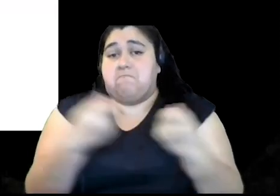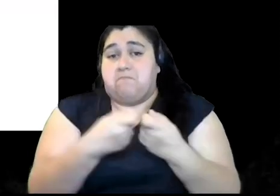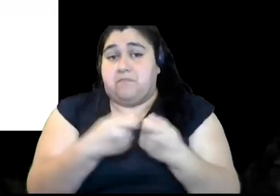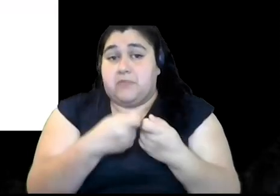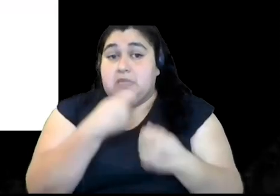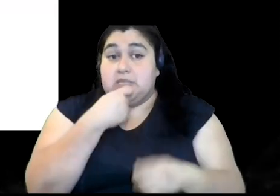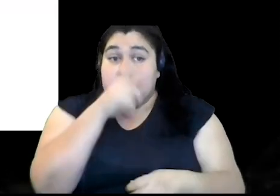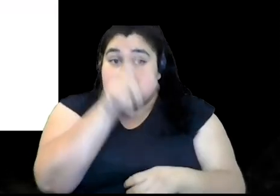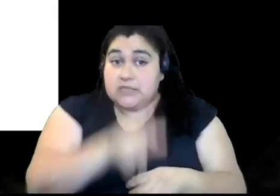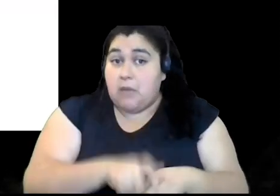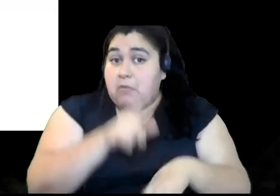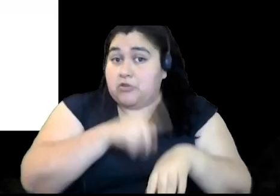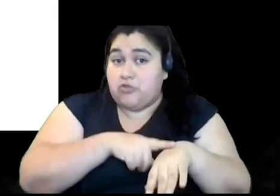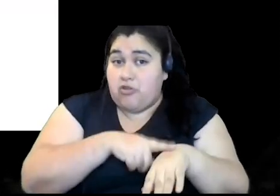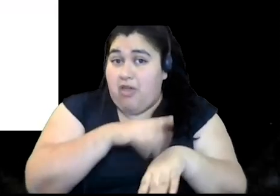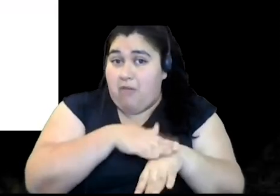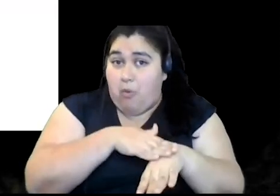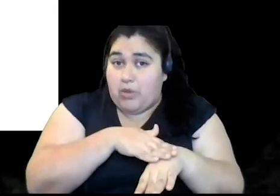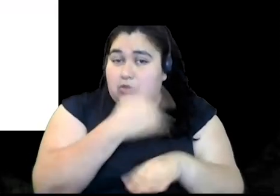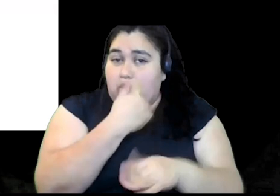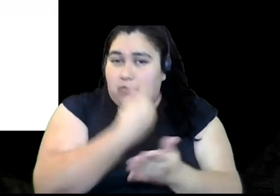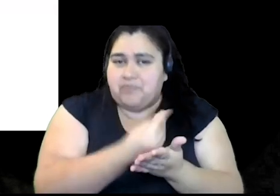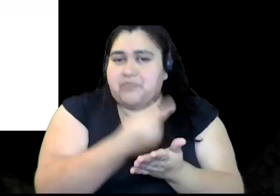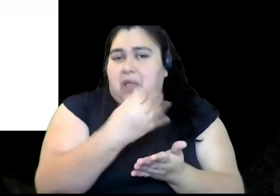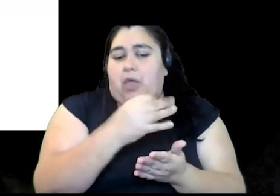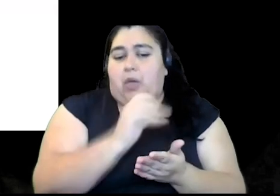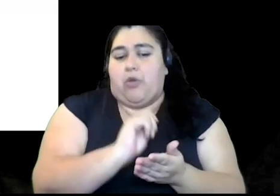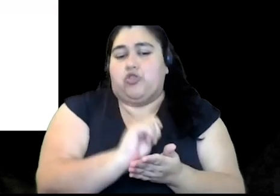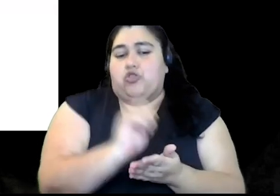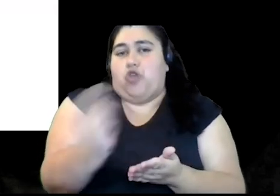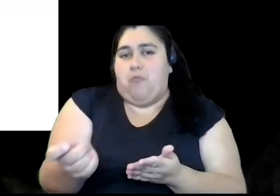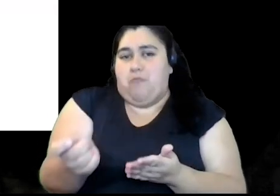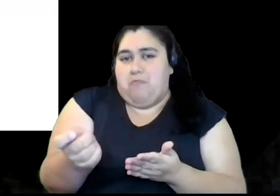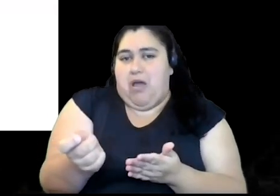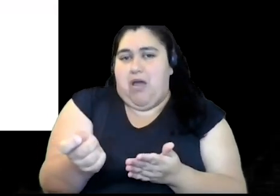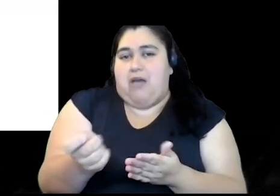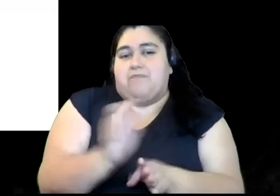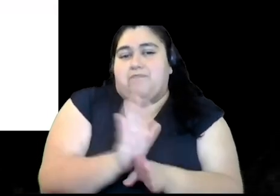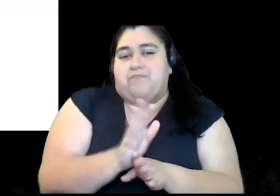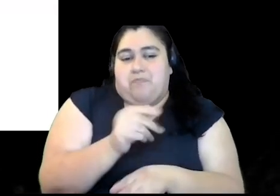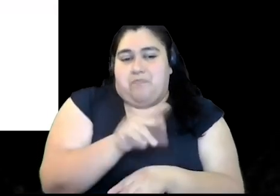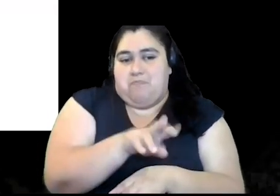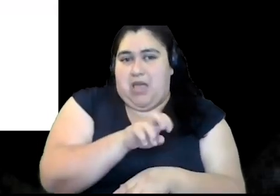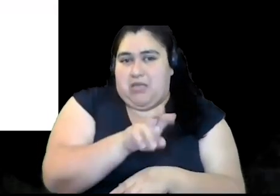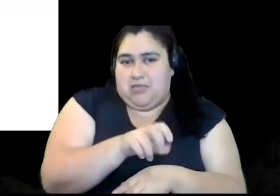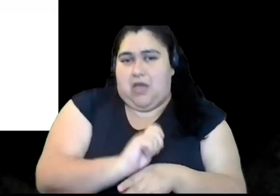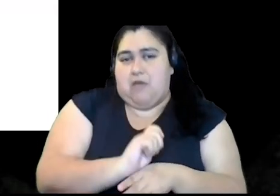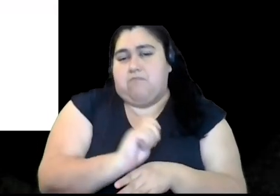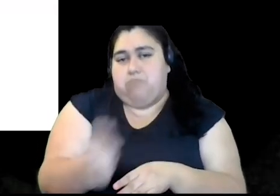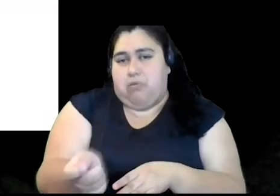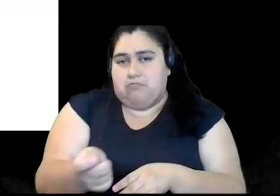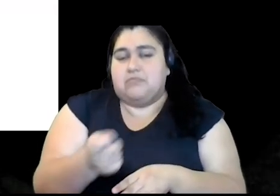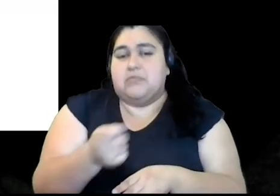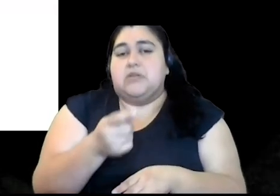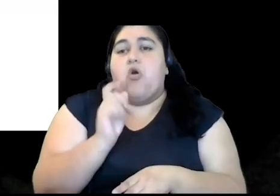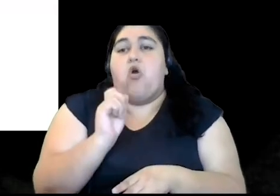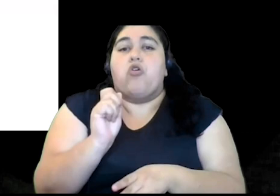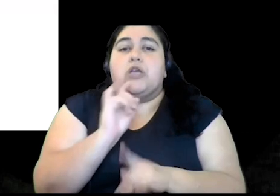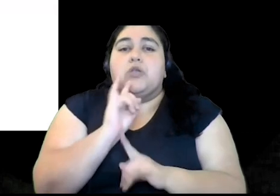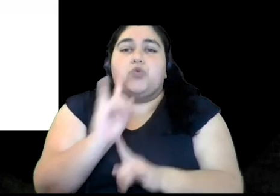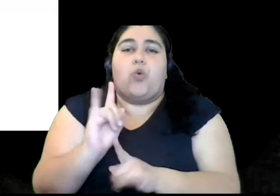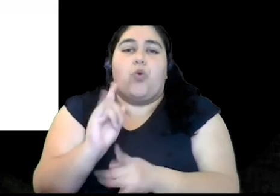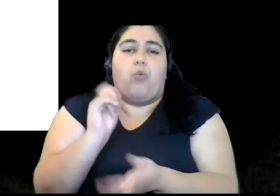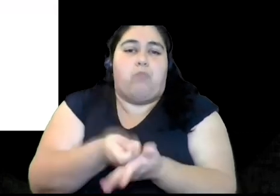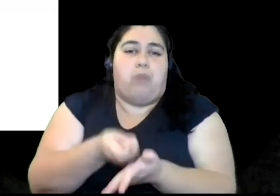cónyuge supérstite tendría que asignar luego la renta y por lo pronto quien va a pagar